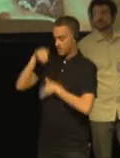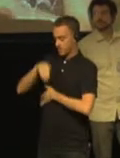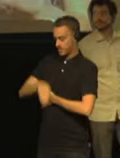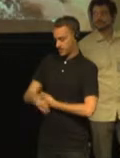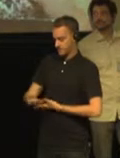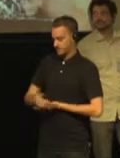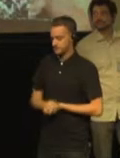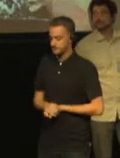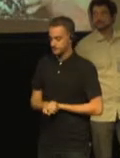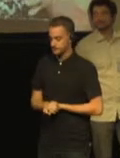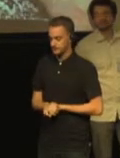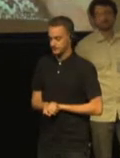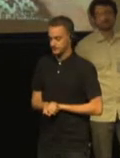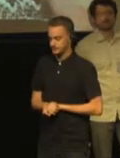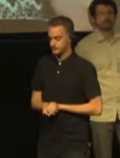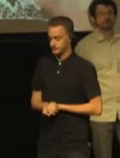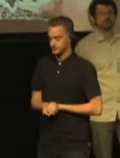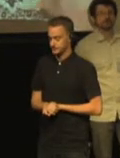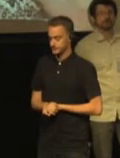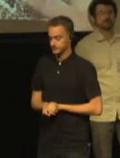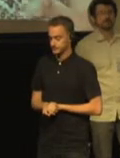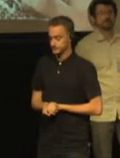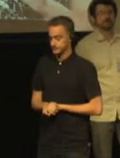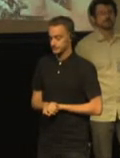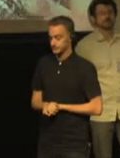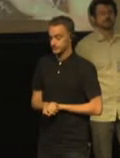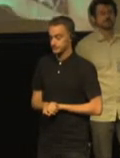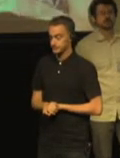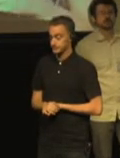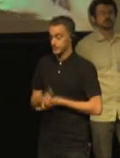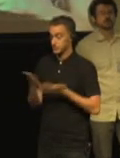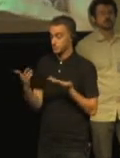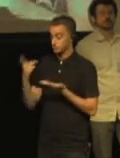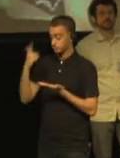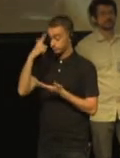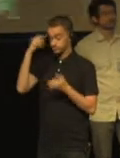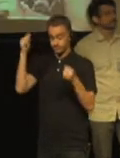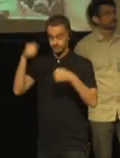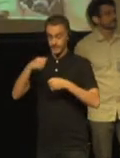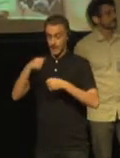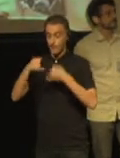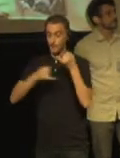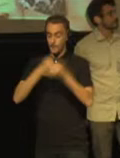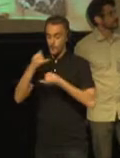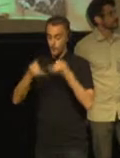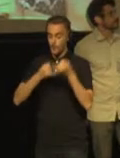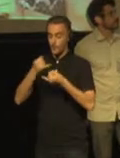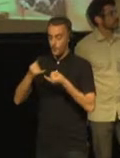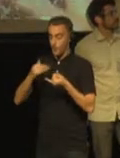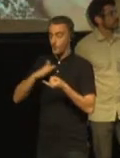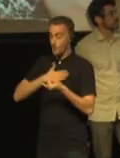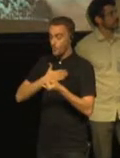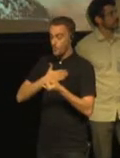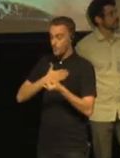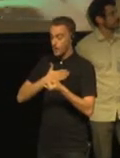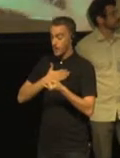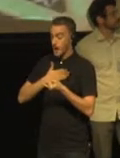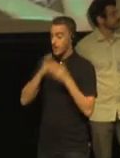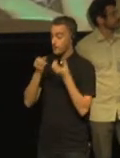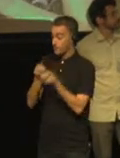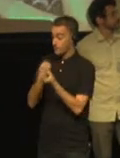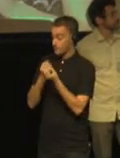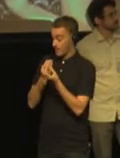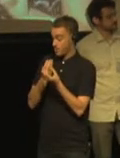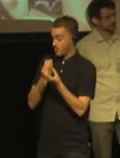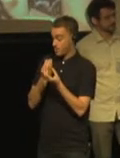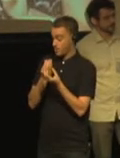bueno, de manera que decidimos que quizás estos problemas, estos datos serían útiles para nosotros. Y